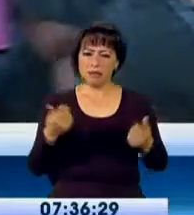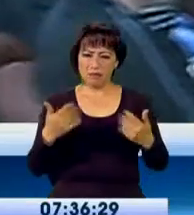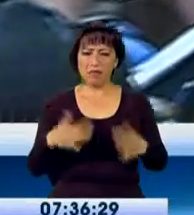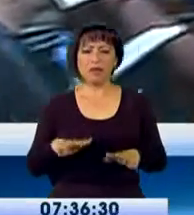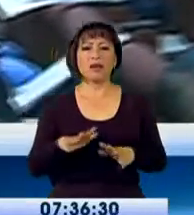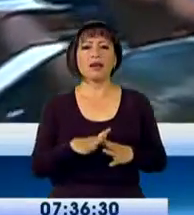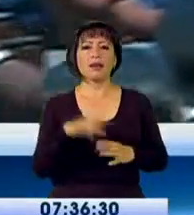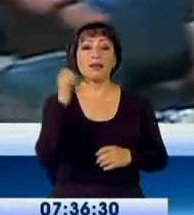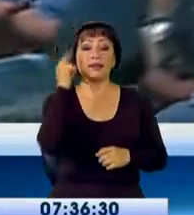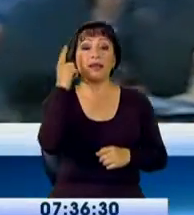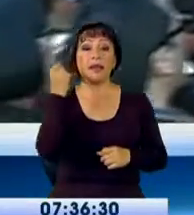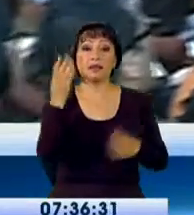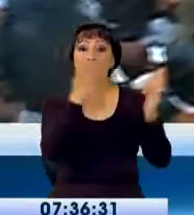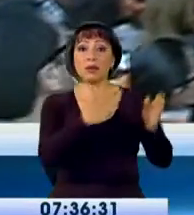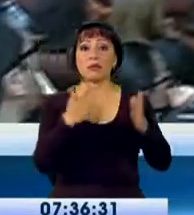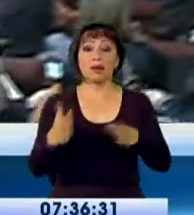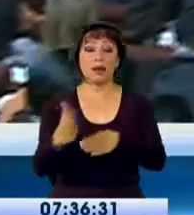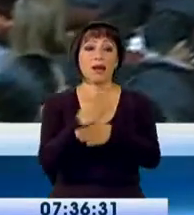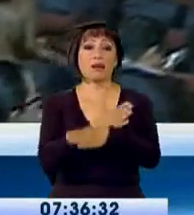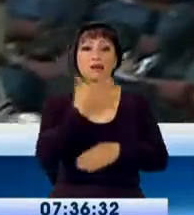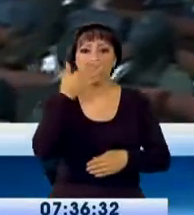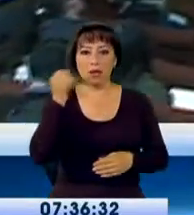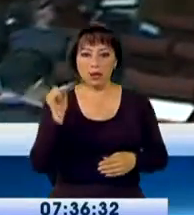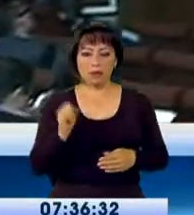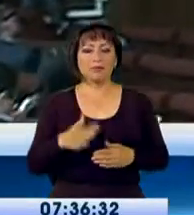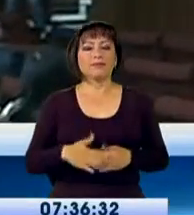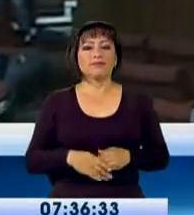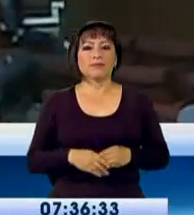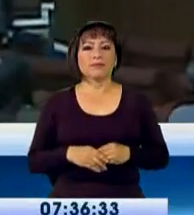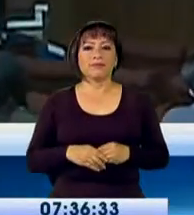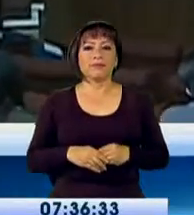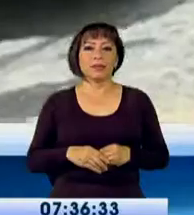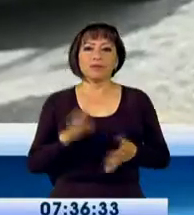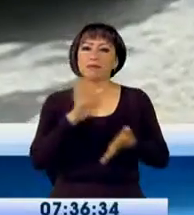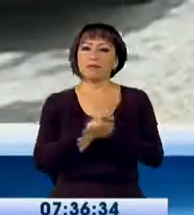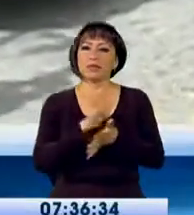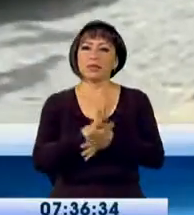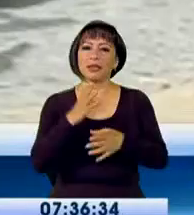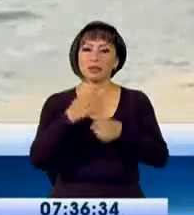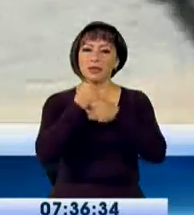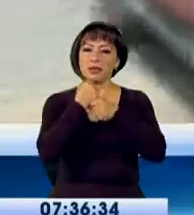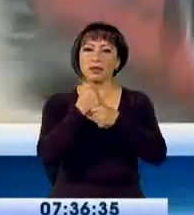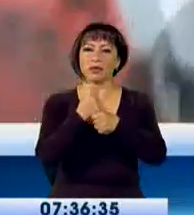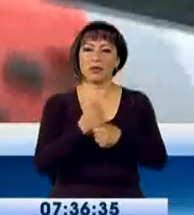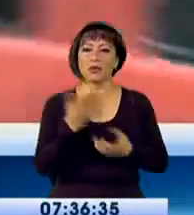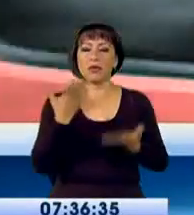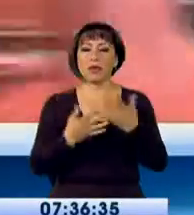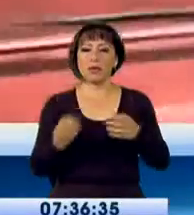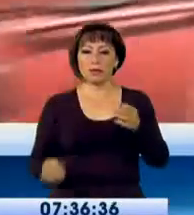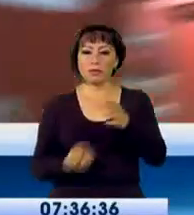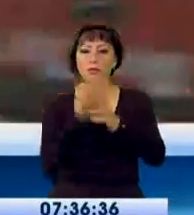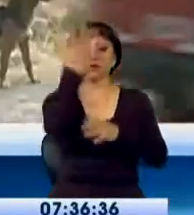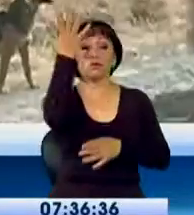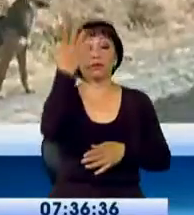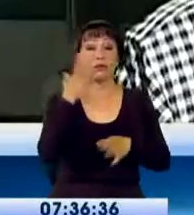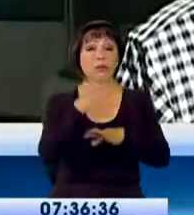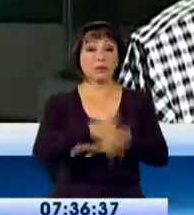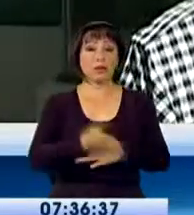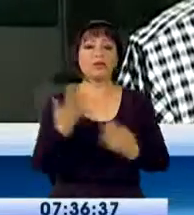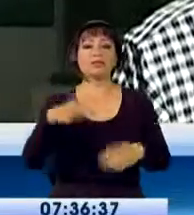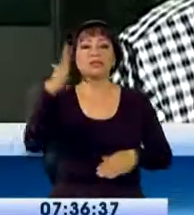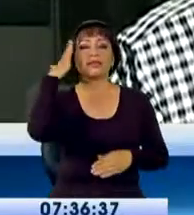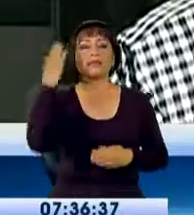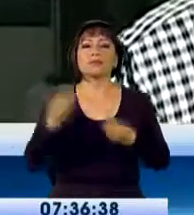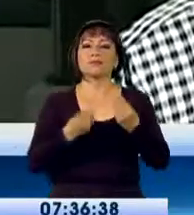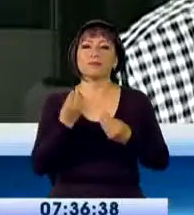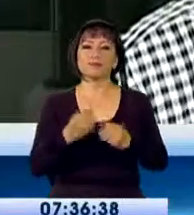estar preparados para enfrentar un fenómeno natural, como sería una posible erupción del volcán Cotopaxi. Obviamente necesitamos